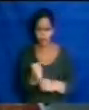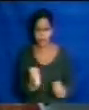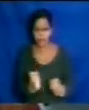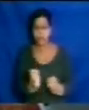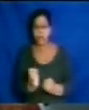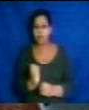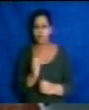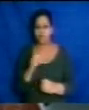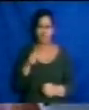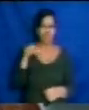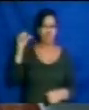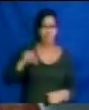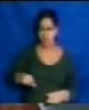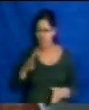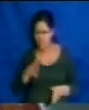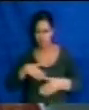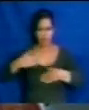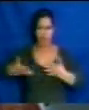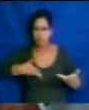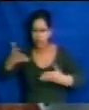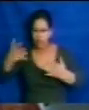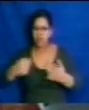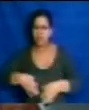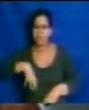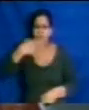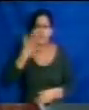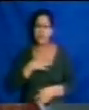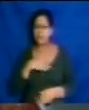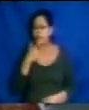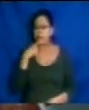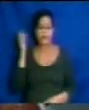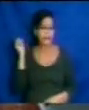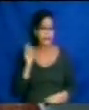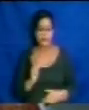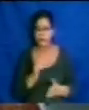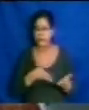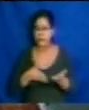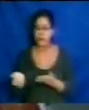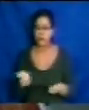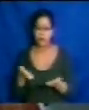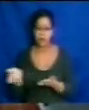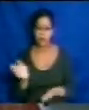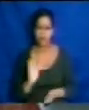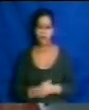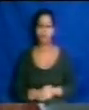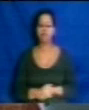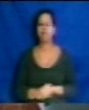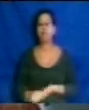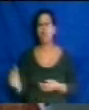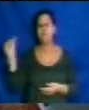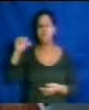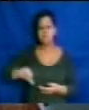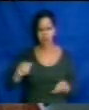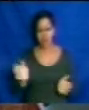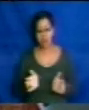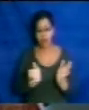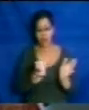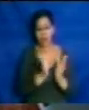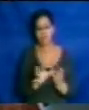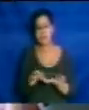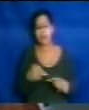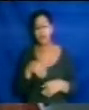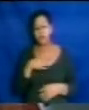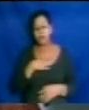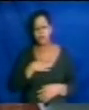recibidos con malos tratos y que reciben un deficiente servicio consular. Esos malos tratos menoscaban su